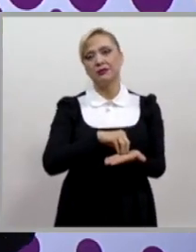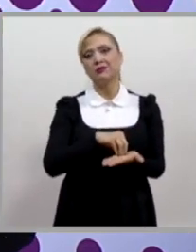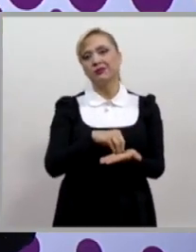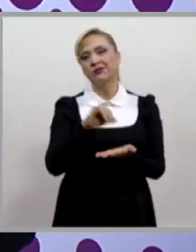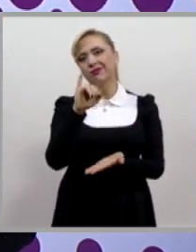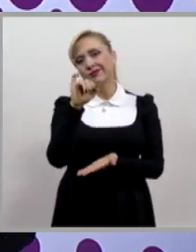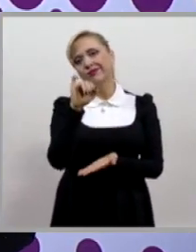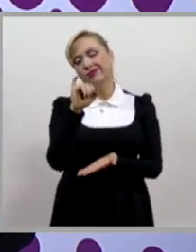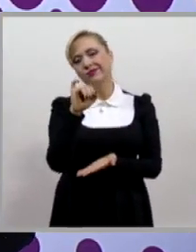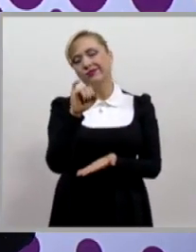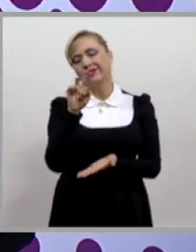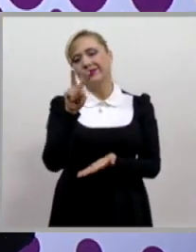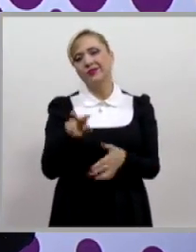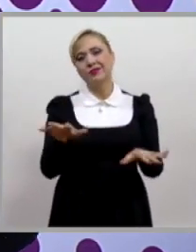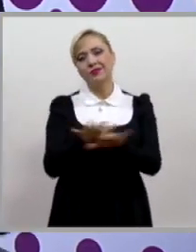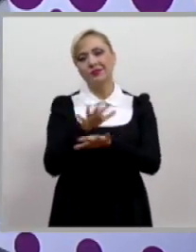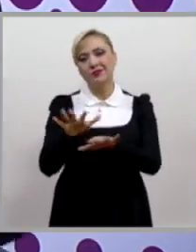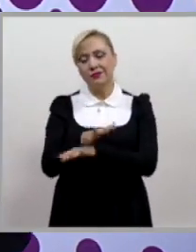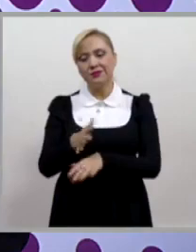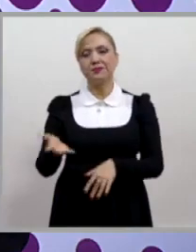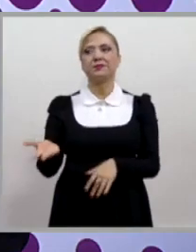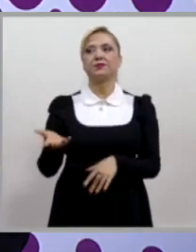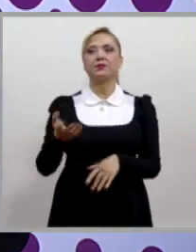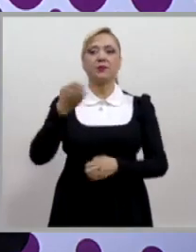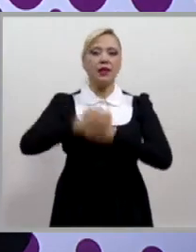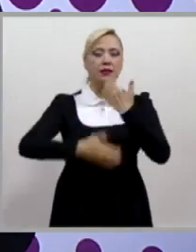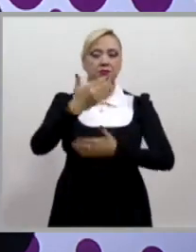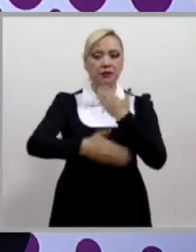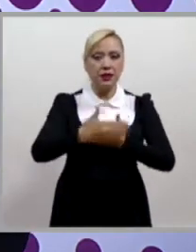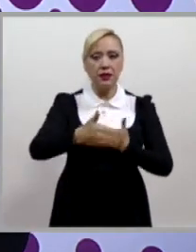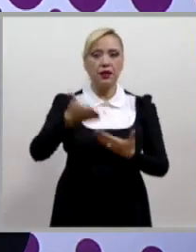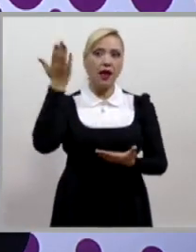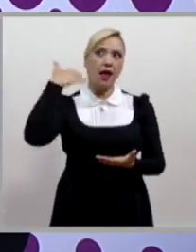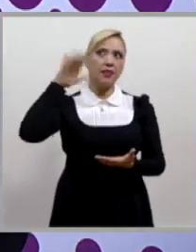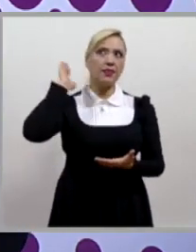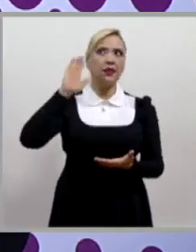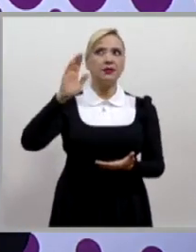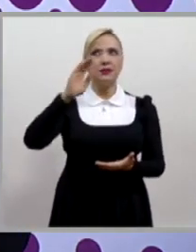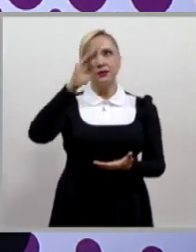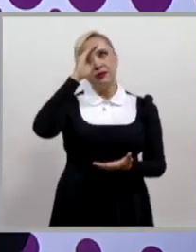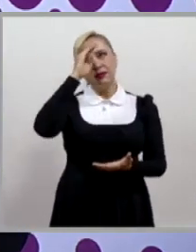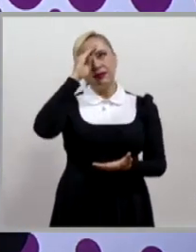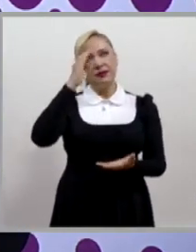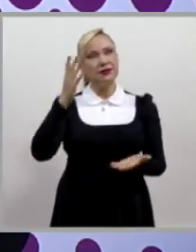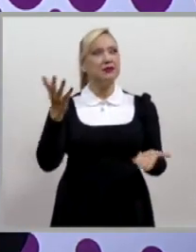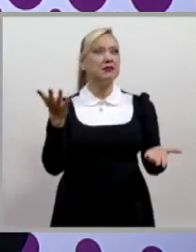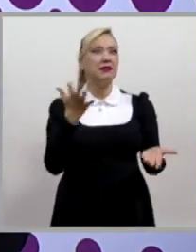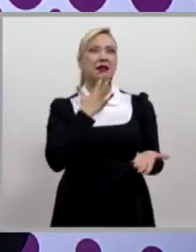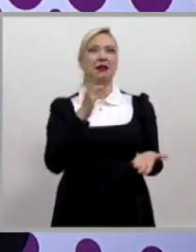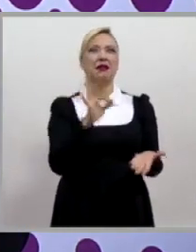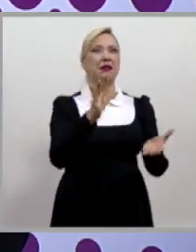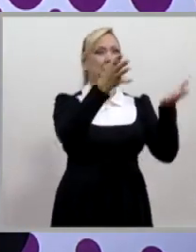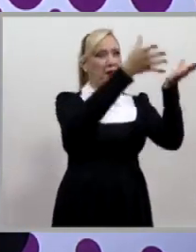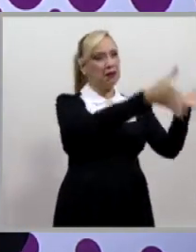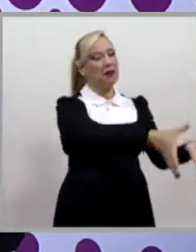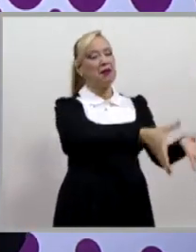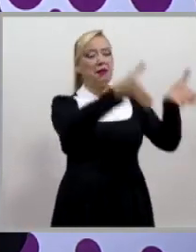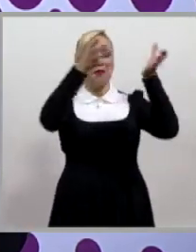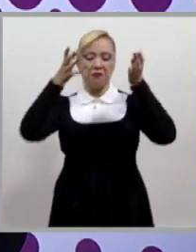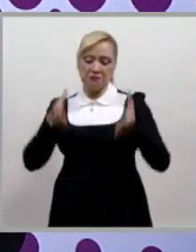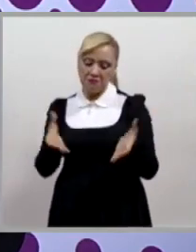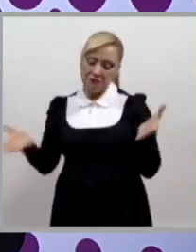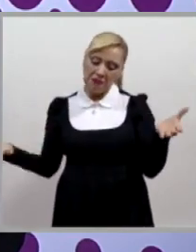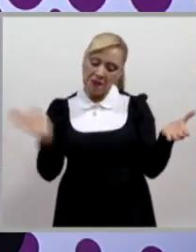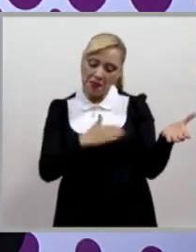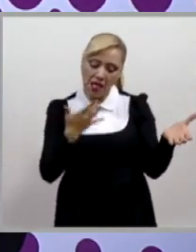digitalizar, pues muchas cosas, ¿no? Desde poder visualizar expedientes, que suena muy tonto, que suena muy simple y muy intuitivo, como decir,